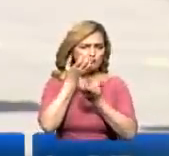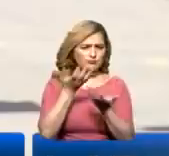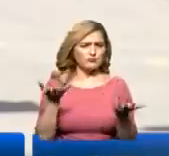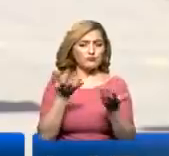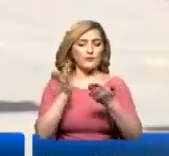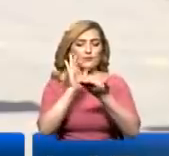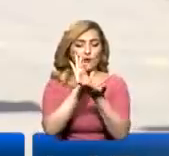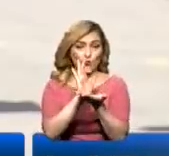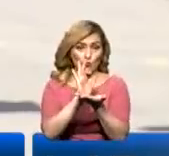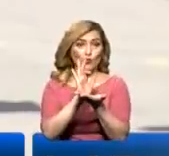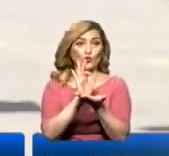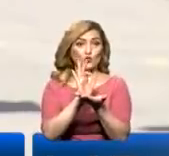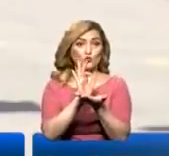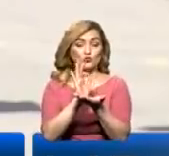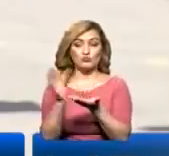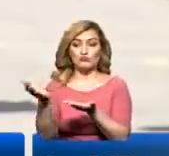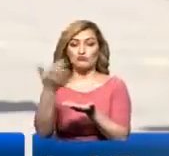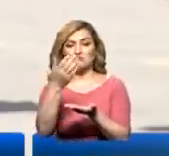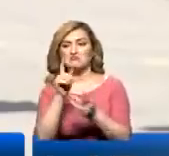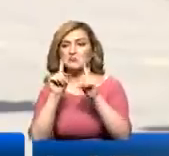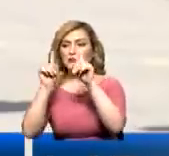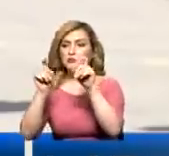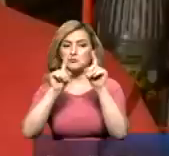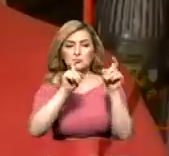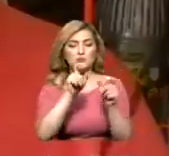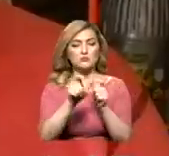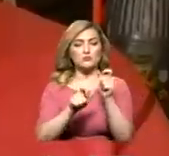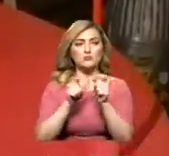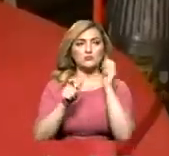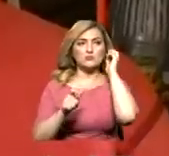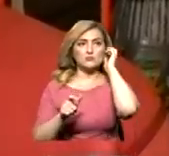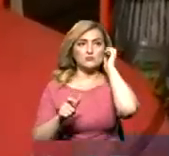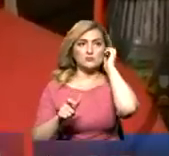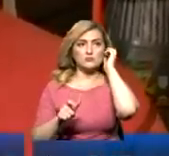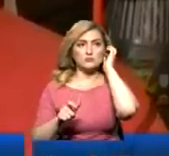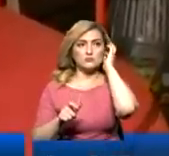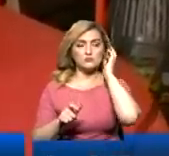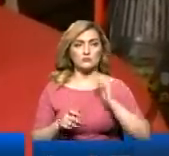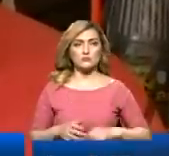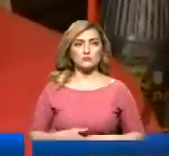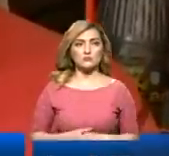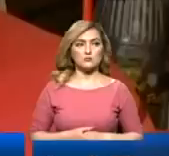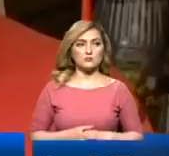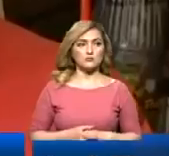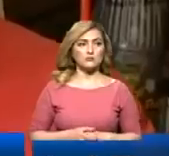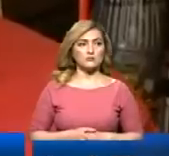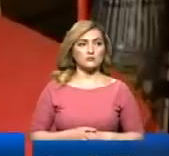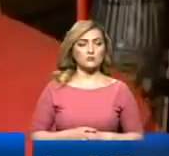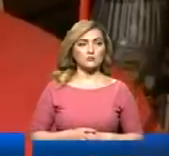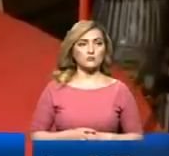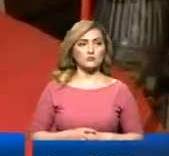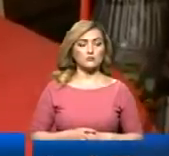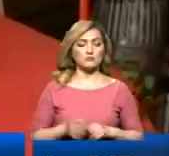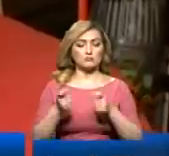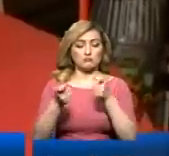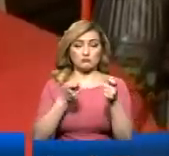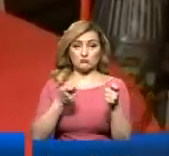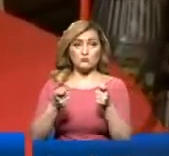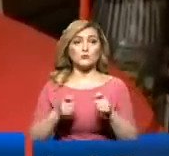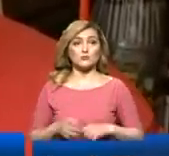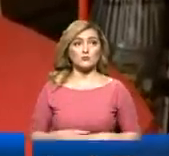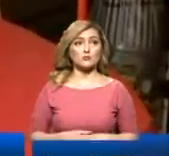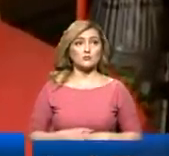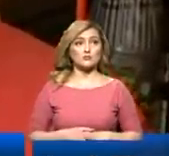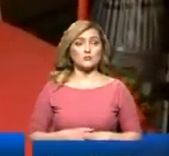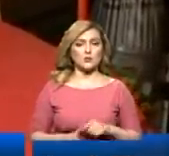los testimonios que hemos recogido en la calle. Escuchemos. Sí, se ha tomado un control de las cosas, no se ha escuchado comentarios